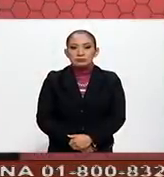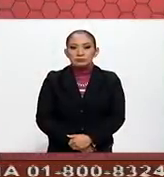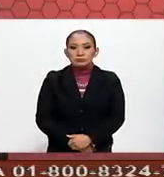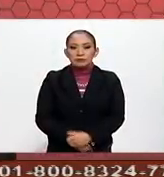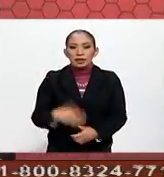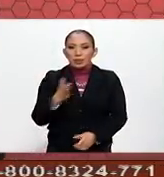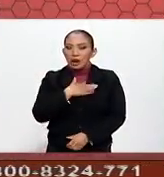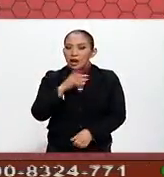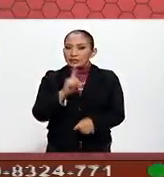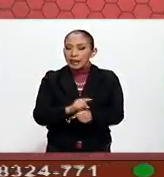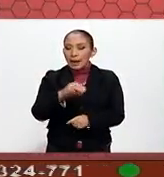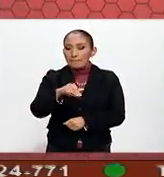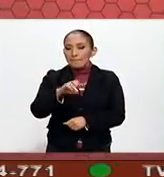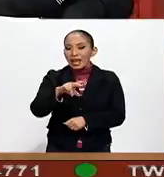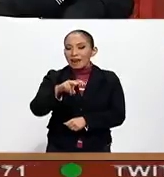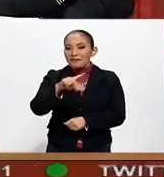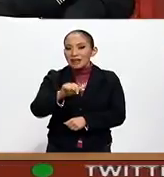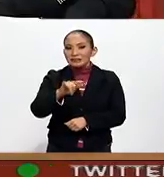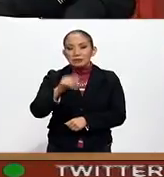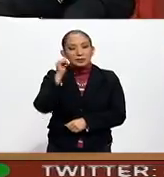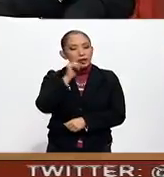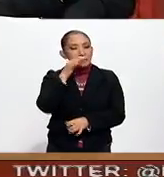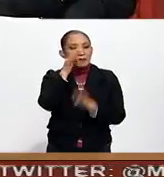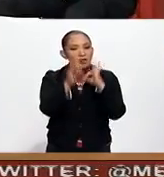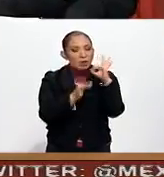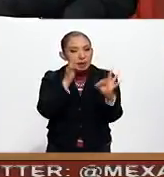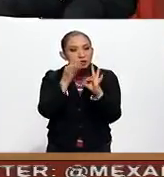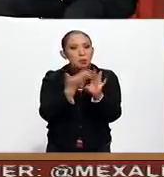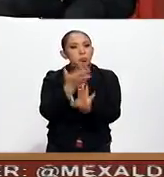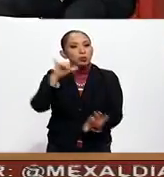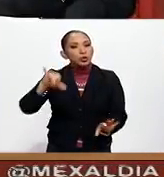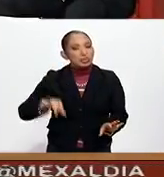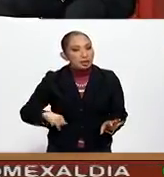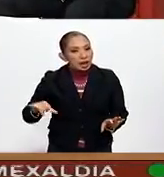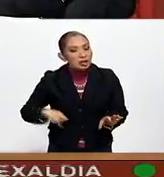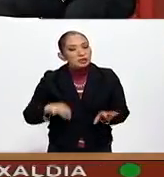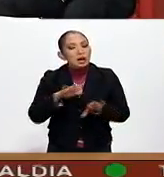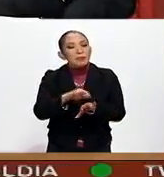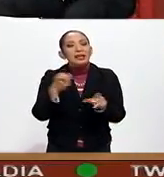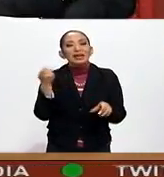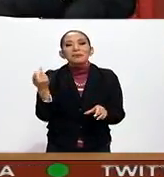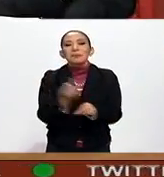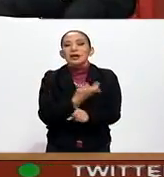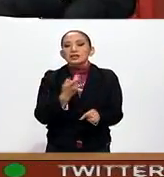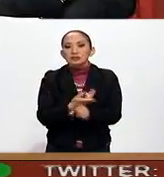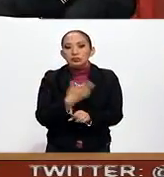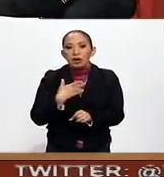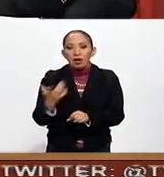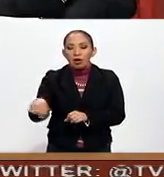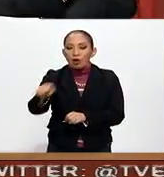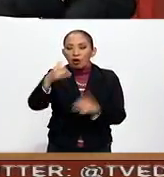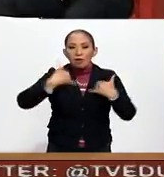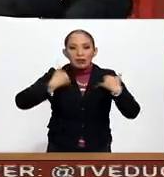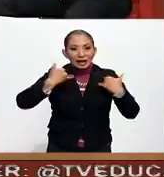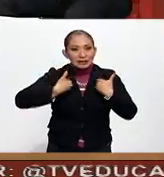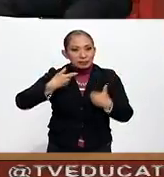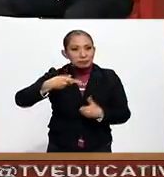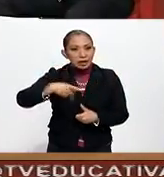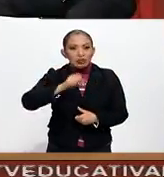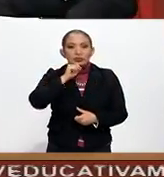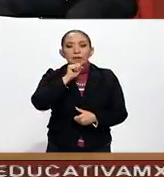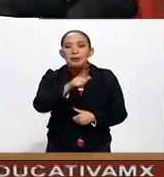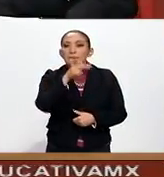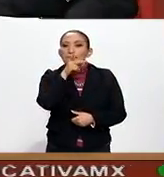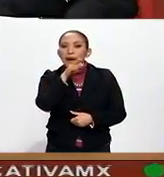damos los buenos días a Melba Sangri, quien nos tiene siempre información muy interesante sobre lo que está pasando pues en la sociedad joven, pero también